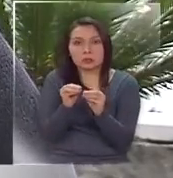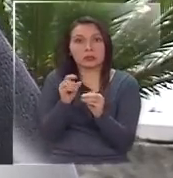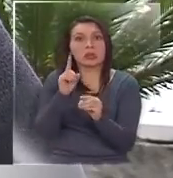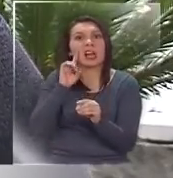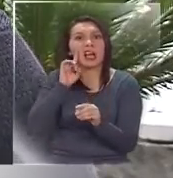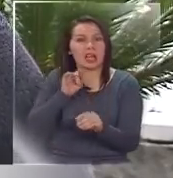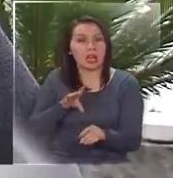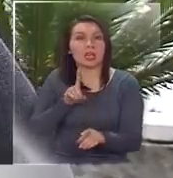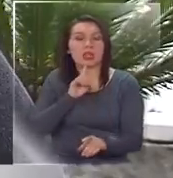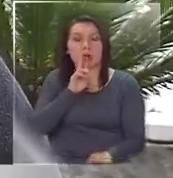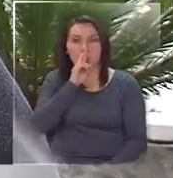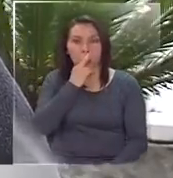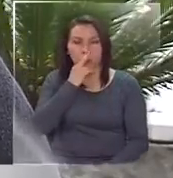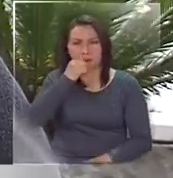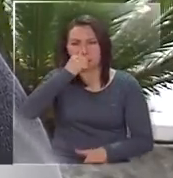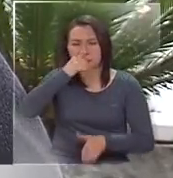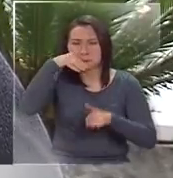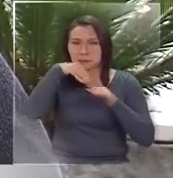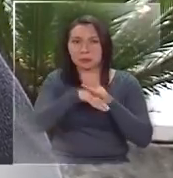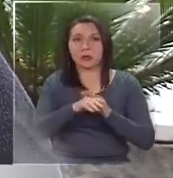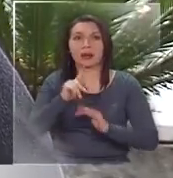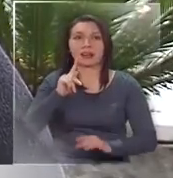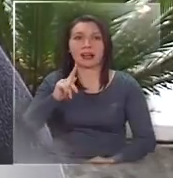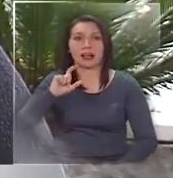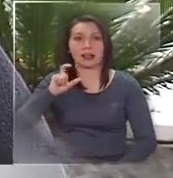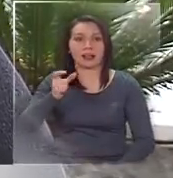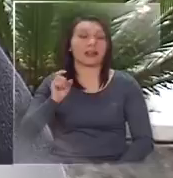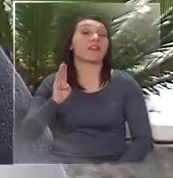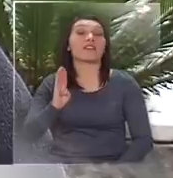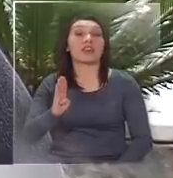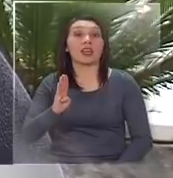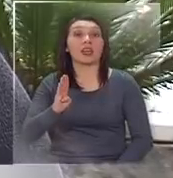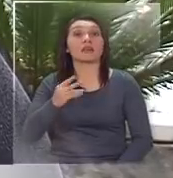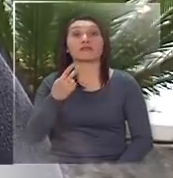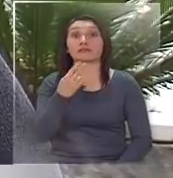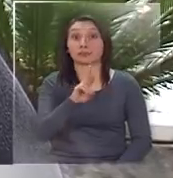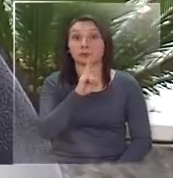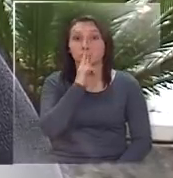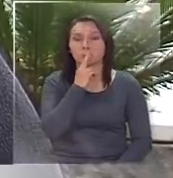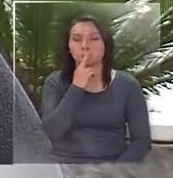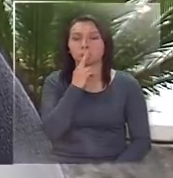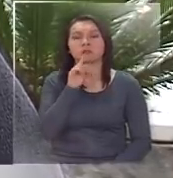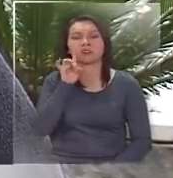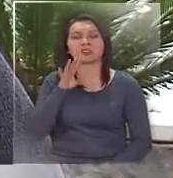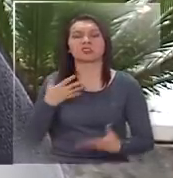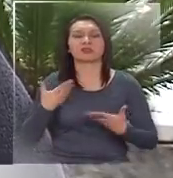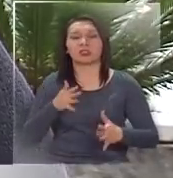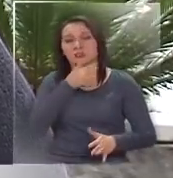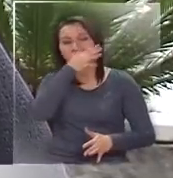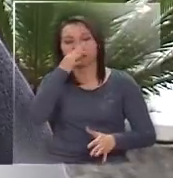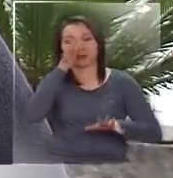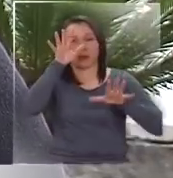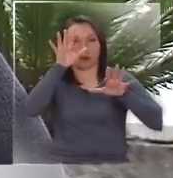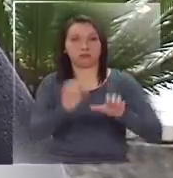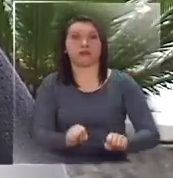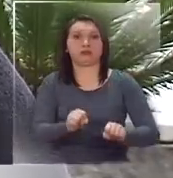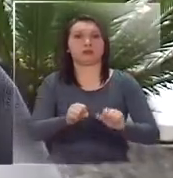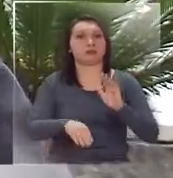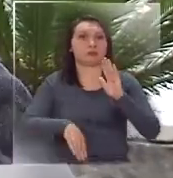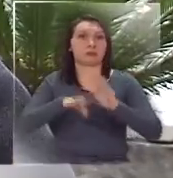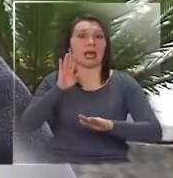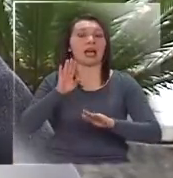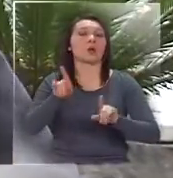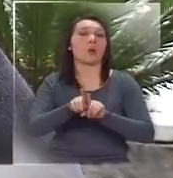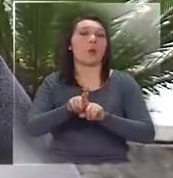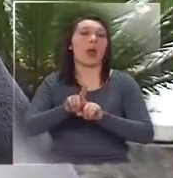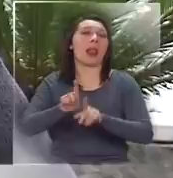los soviéticos, particularmente la KGB. Los soviéticos se preciaban de haber capturado la presa mayor, en definitiva. Claro,